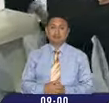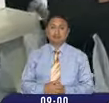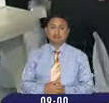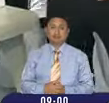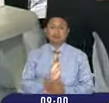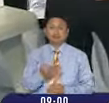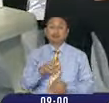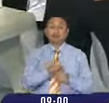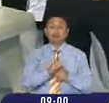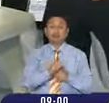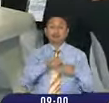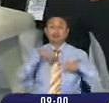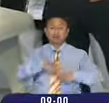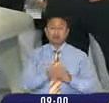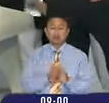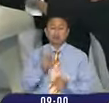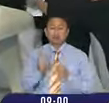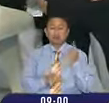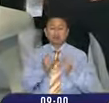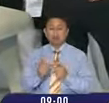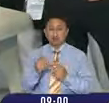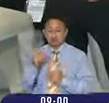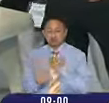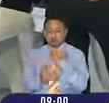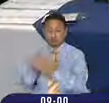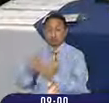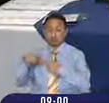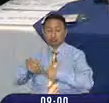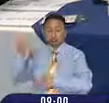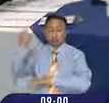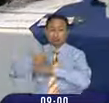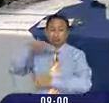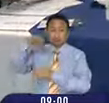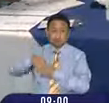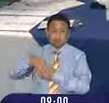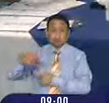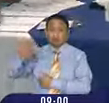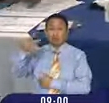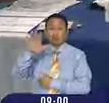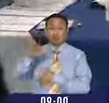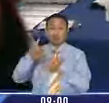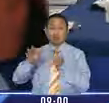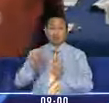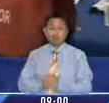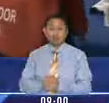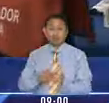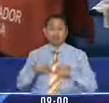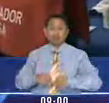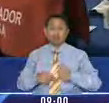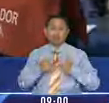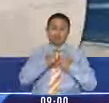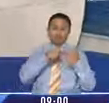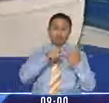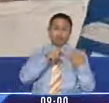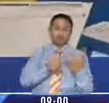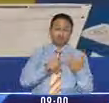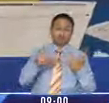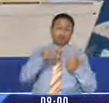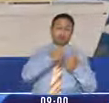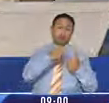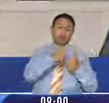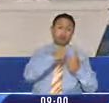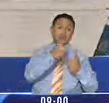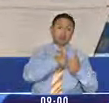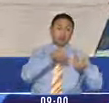El simulacro replicó los procesos y procedimientos de la jornada electoral del próximo 5 de febrero. Divididos en 3 fases, la primera fue